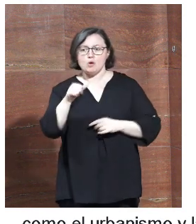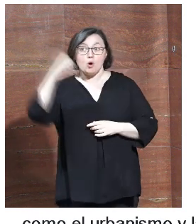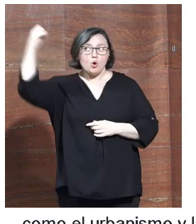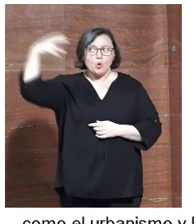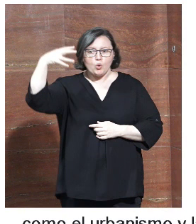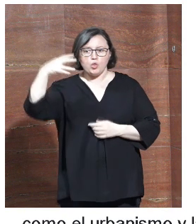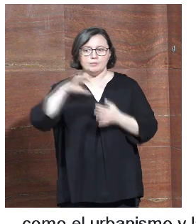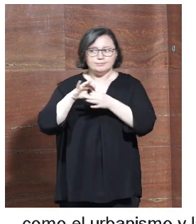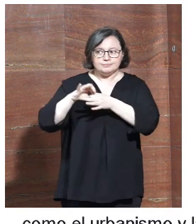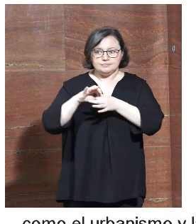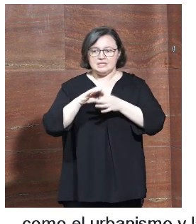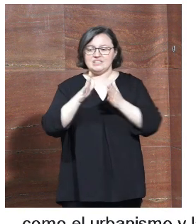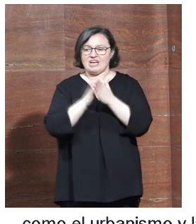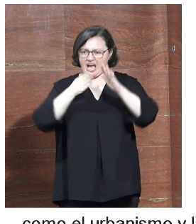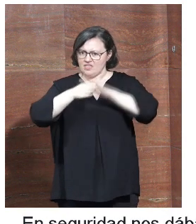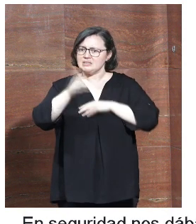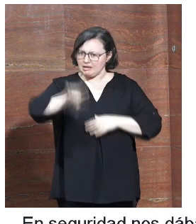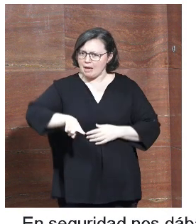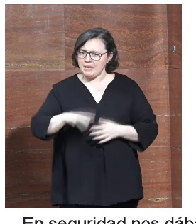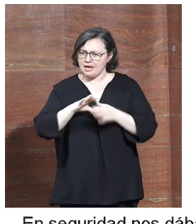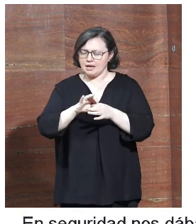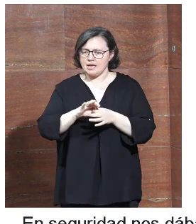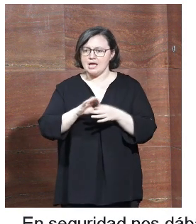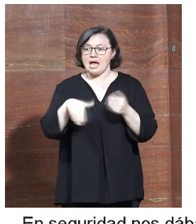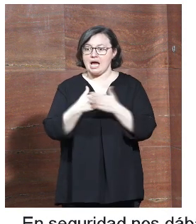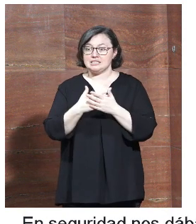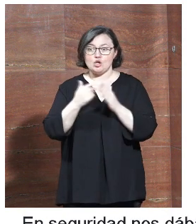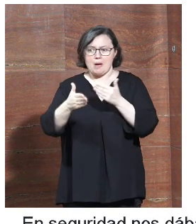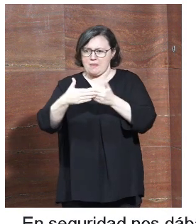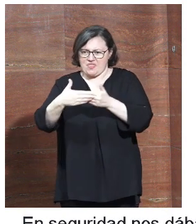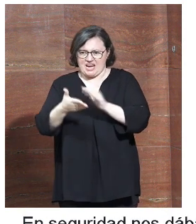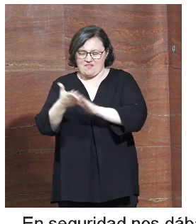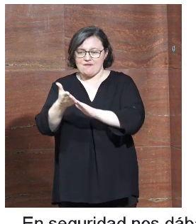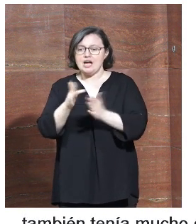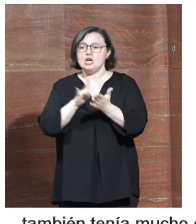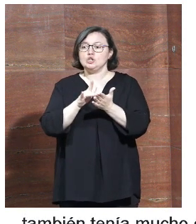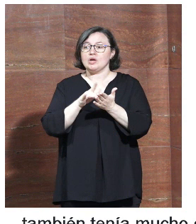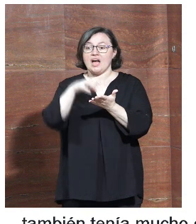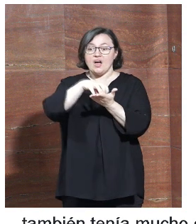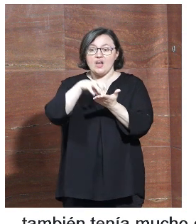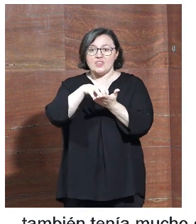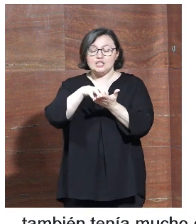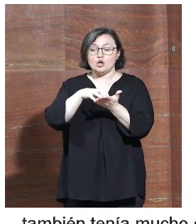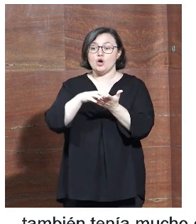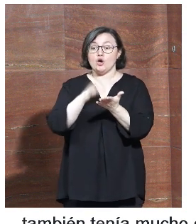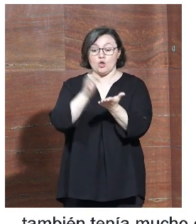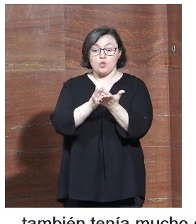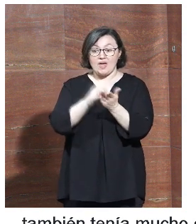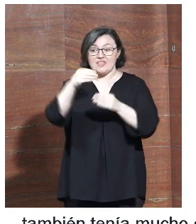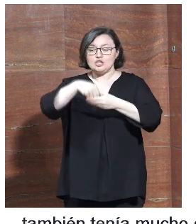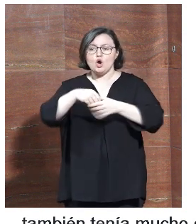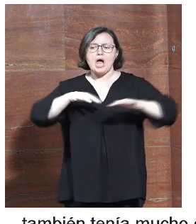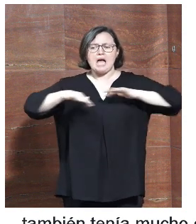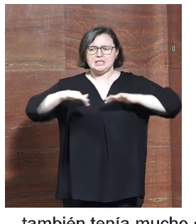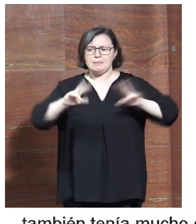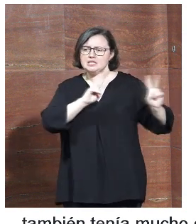que ver con la accesibilidad, ¿no? Y voy como cerrando, ¿no?, que cuando hablamos de poner la vida en el centro de las políticas urbanas, también en el activismo. No